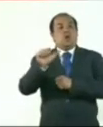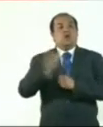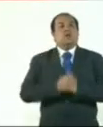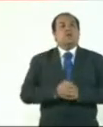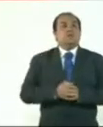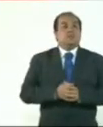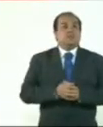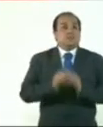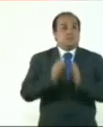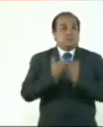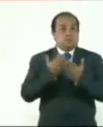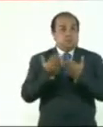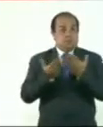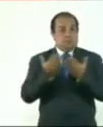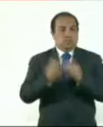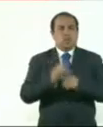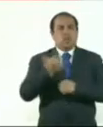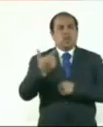llama el libro?